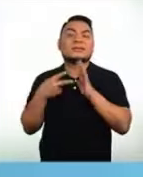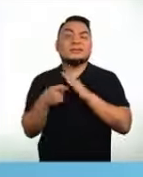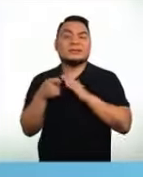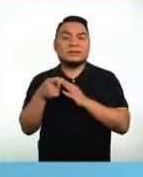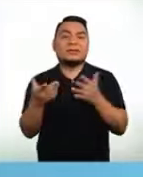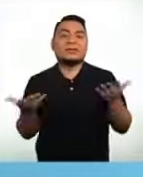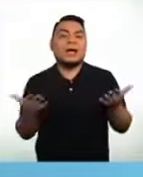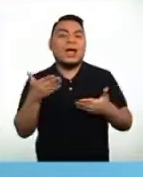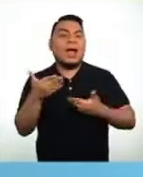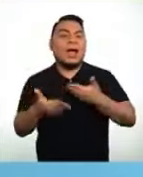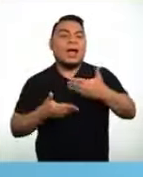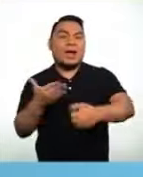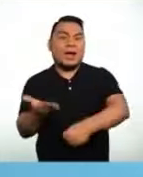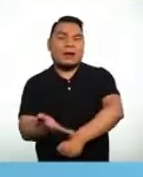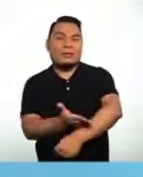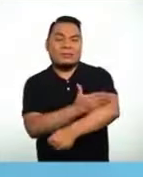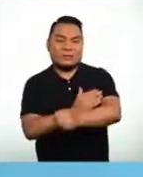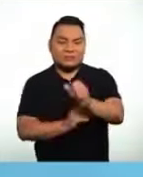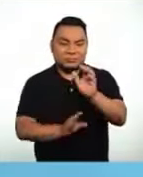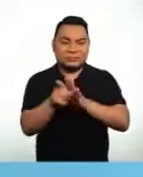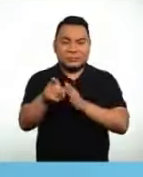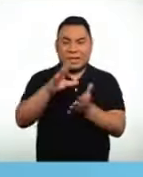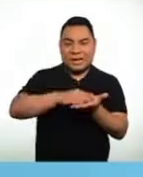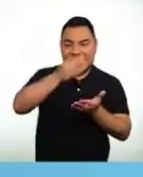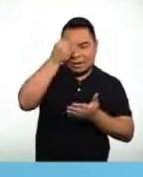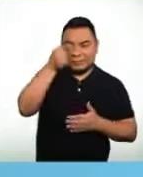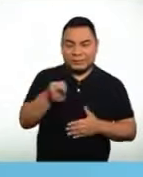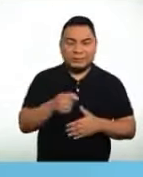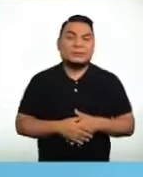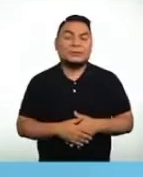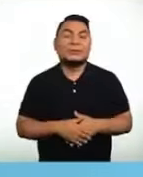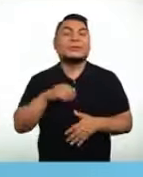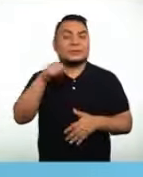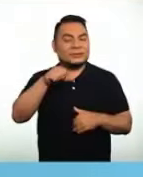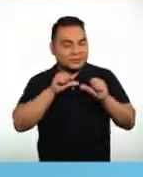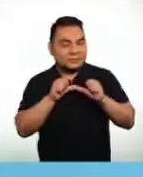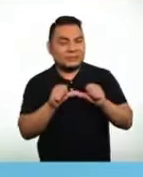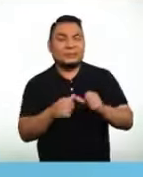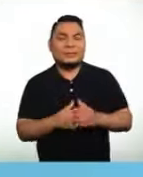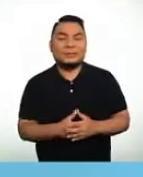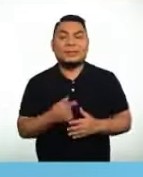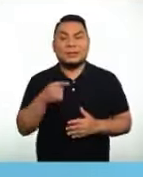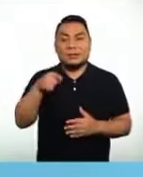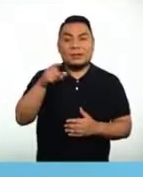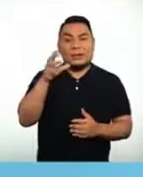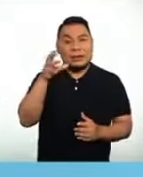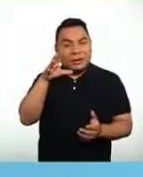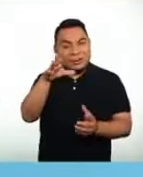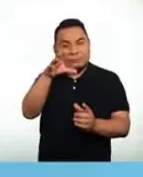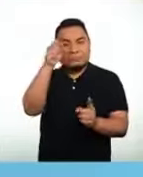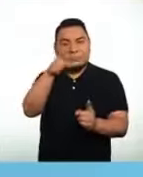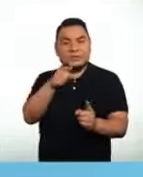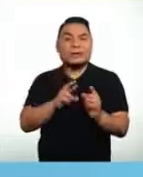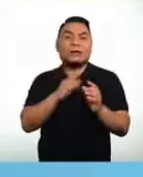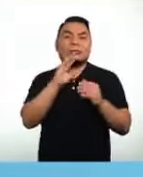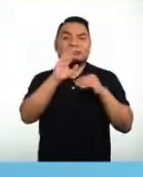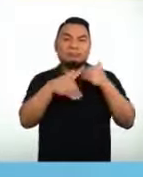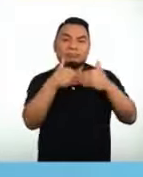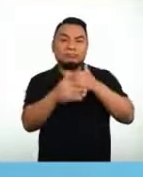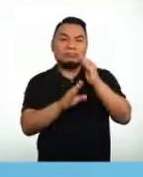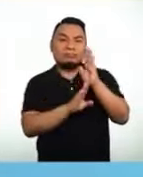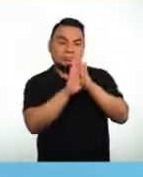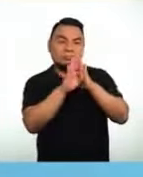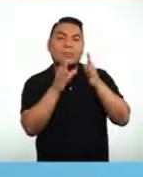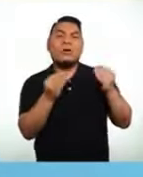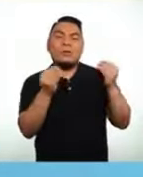ámbar significa que está avanzando en el proceso de aprendizaje. Sigamos. Para lograr resultados